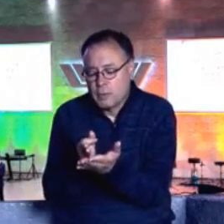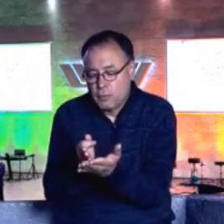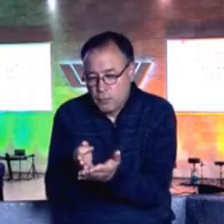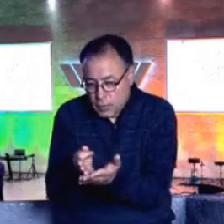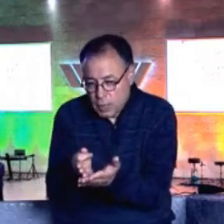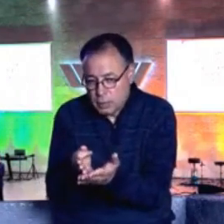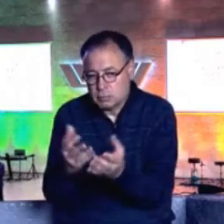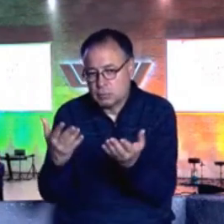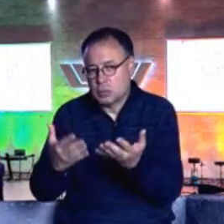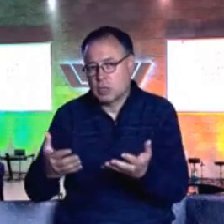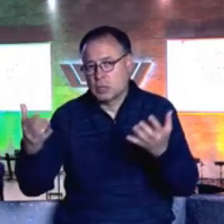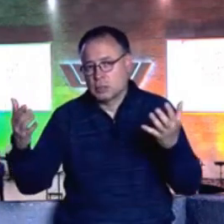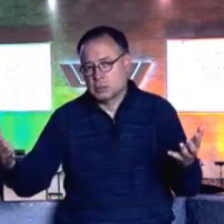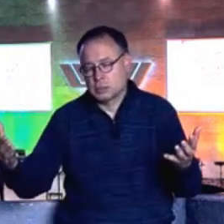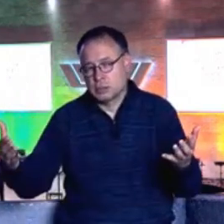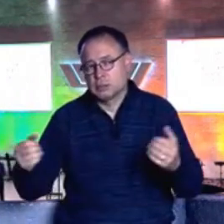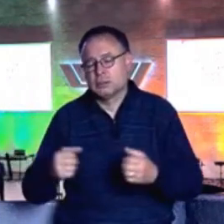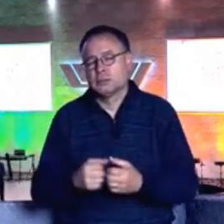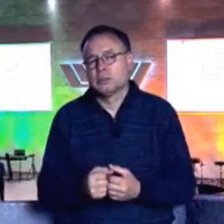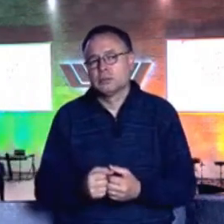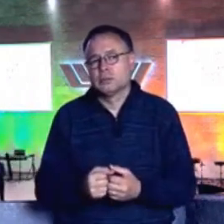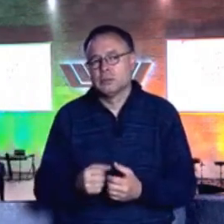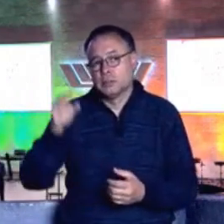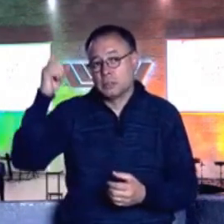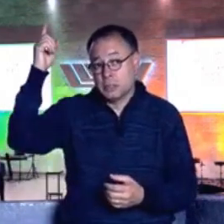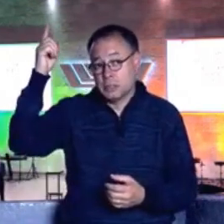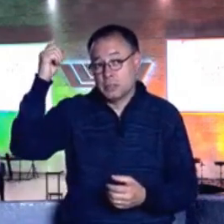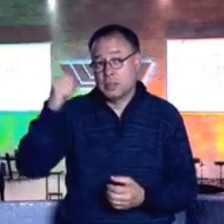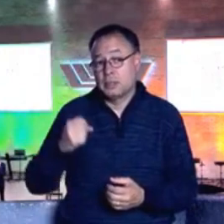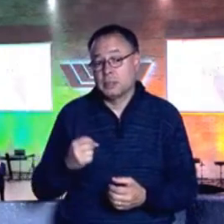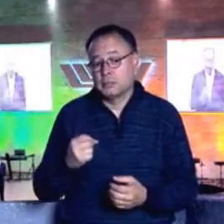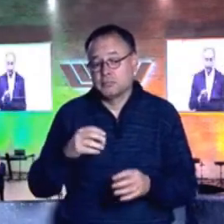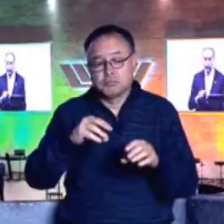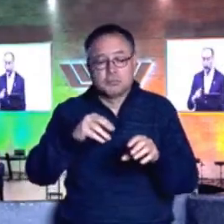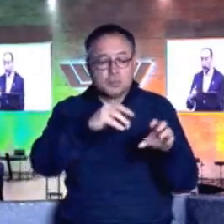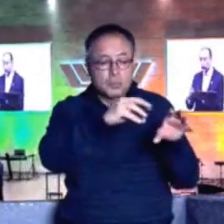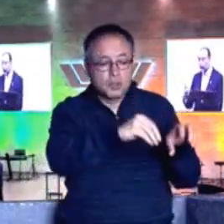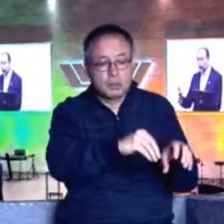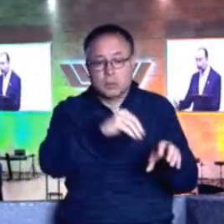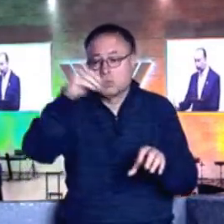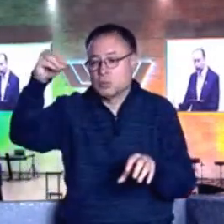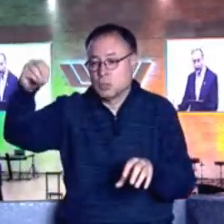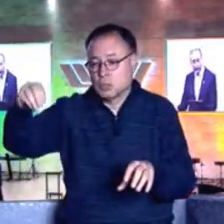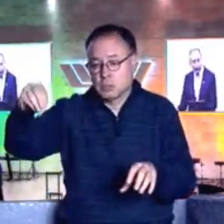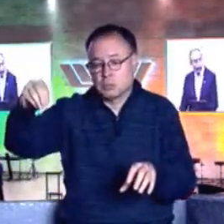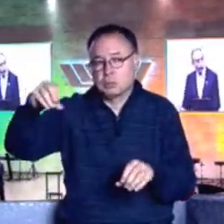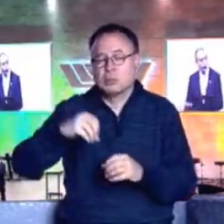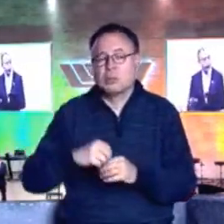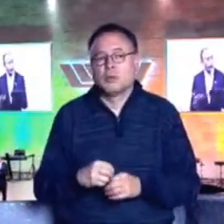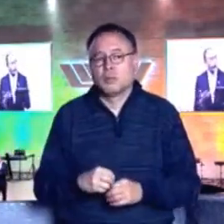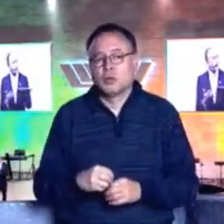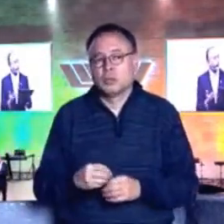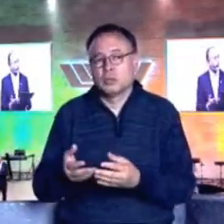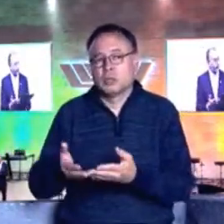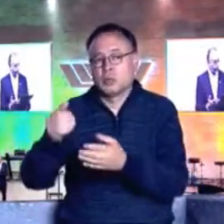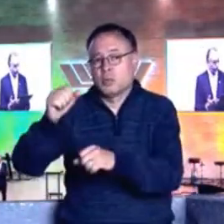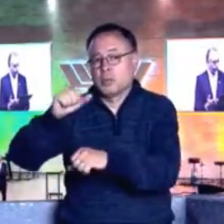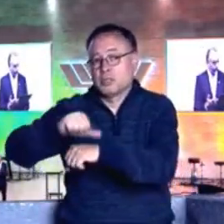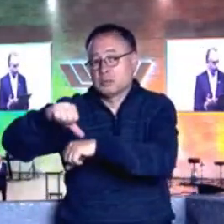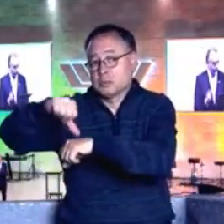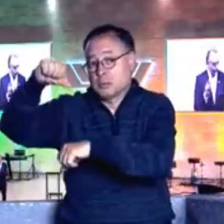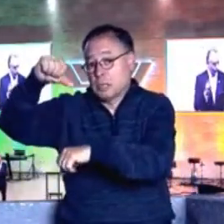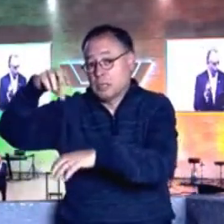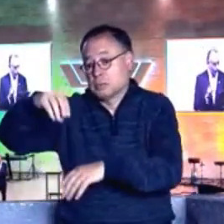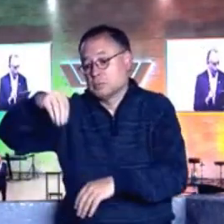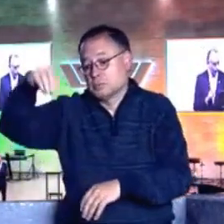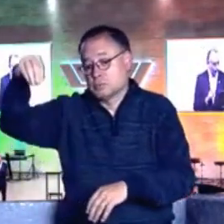si eres fiel en lo poco Dios qué te pondrá en lo mucho si eres fiel en lo que es pequeño Dios te pondrá en cosas grandes